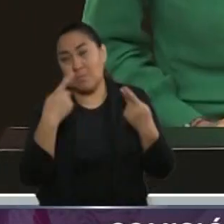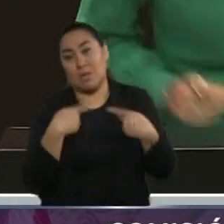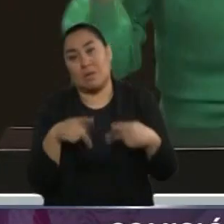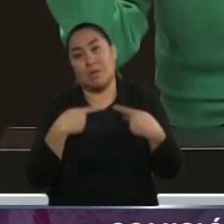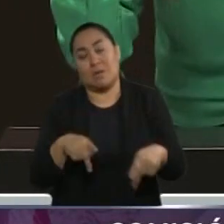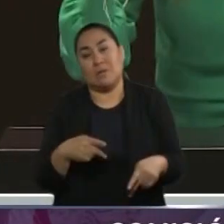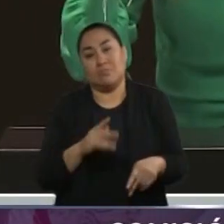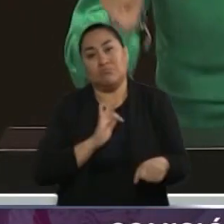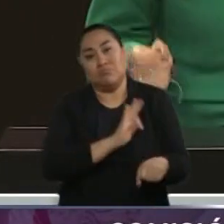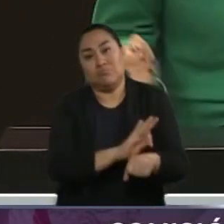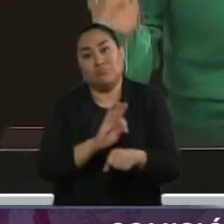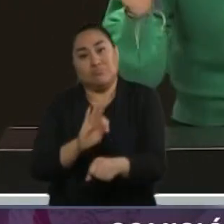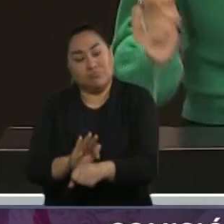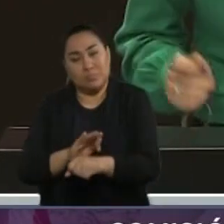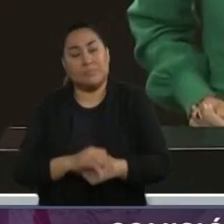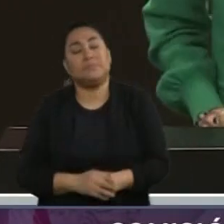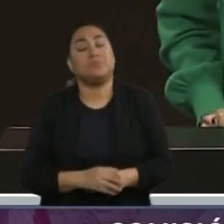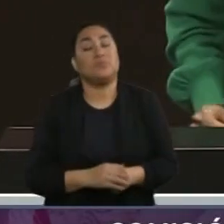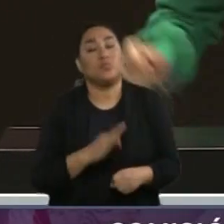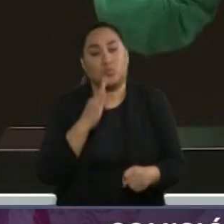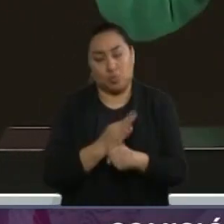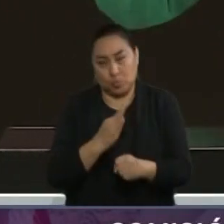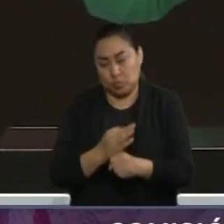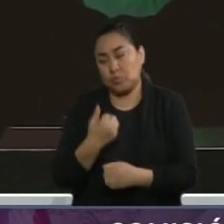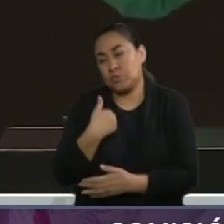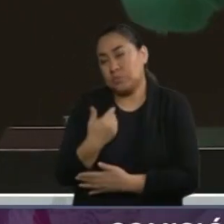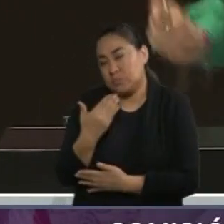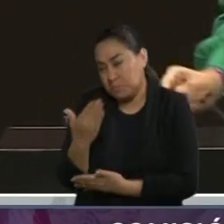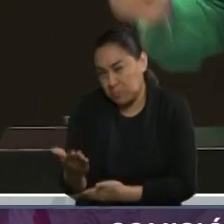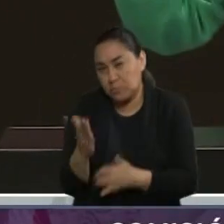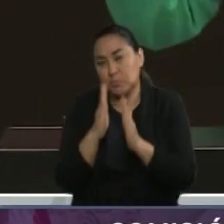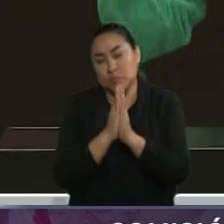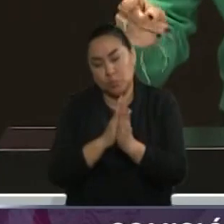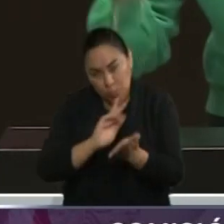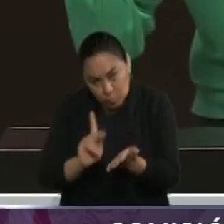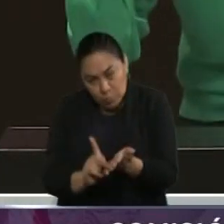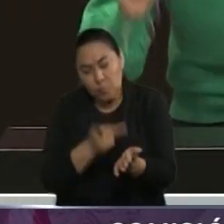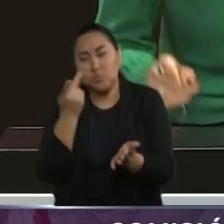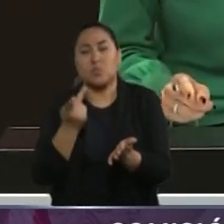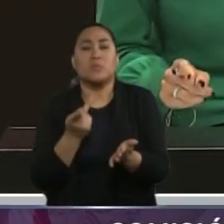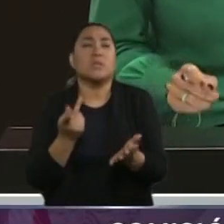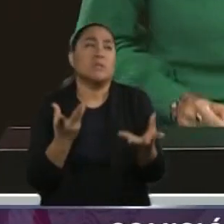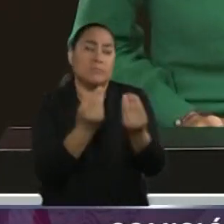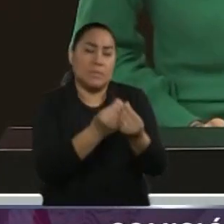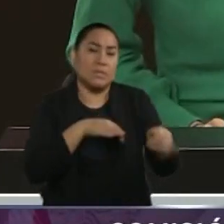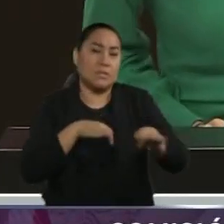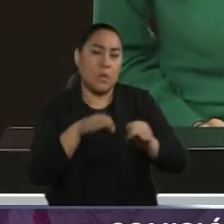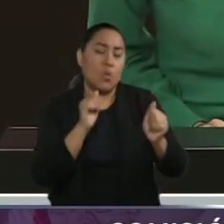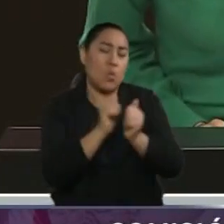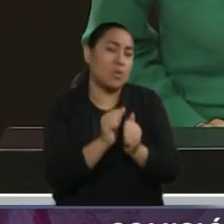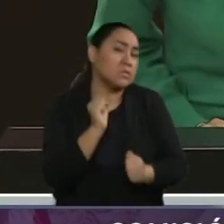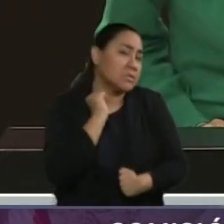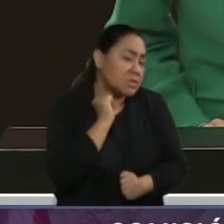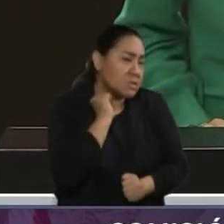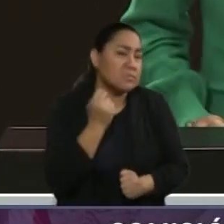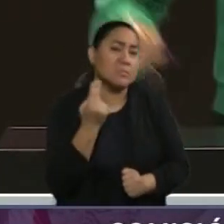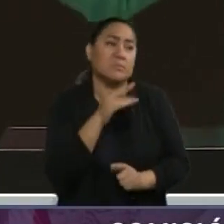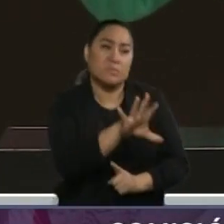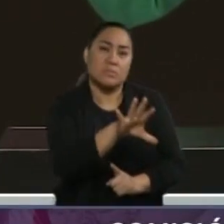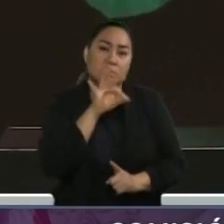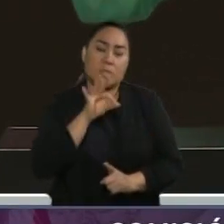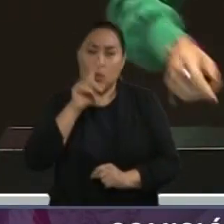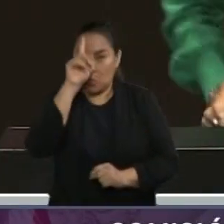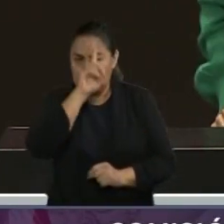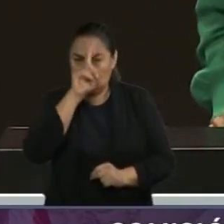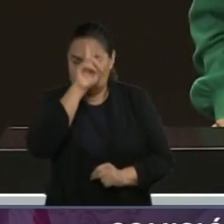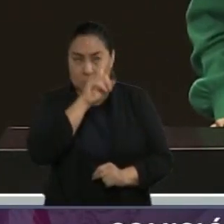país por eso Además de solicitarle que reinicie las labores con el senado de la república para nombrar al consejo ciudadano